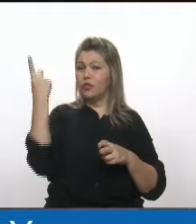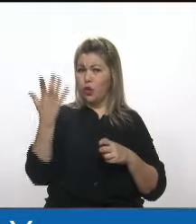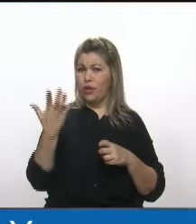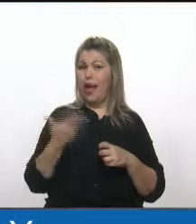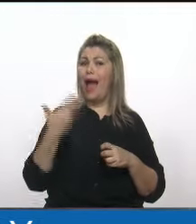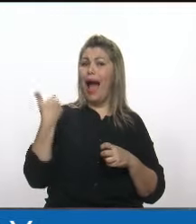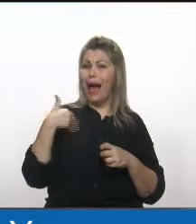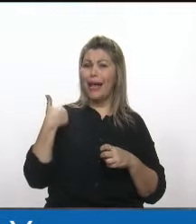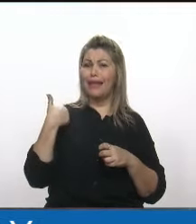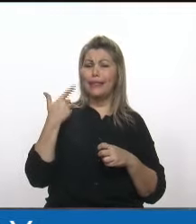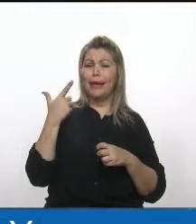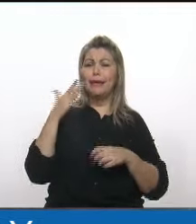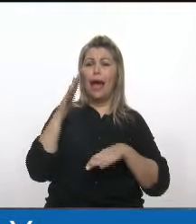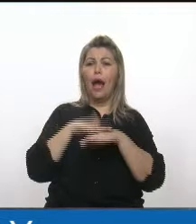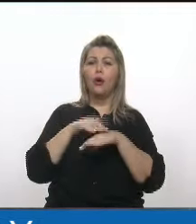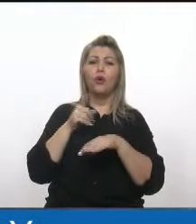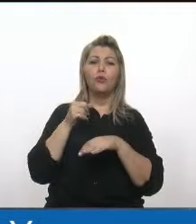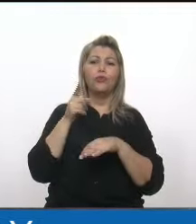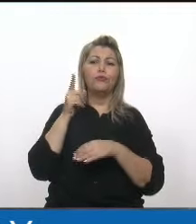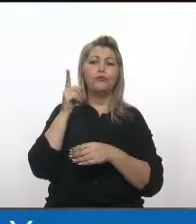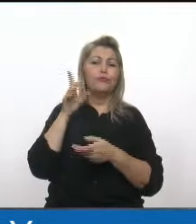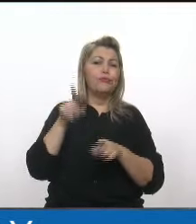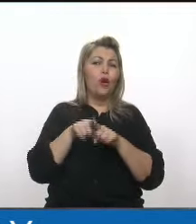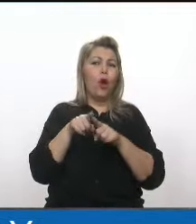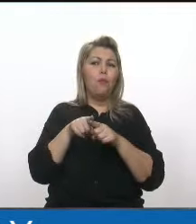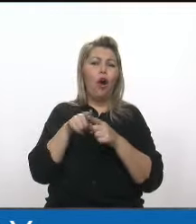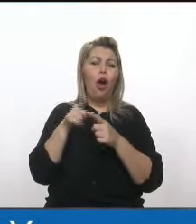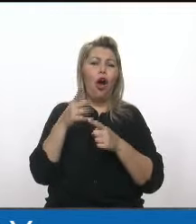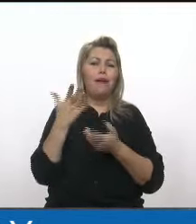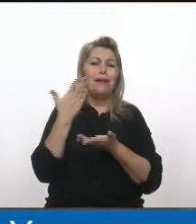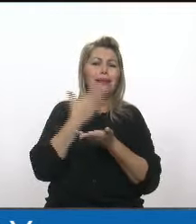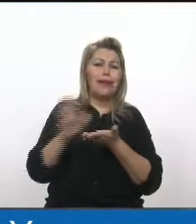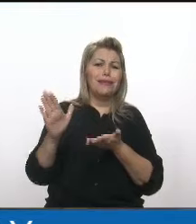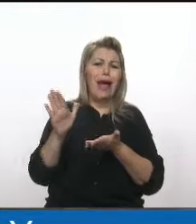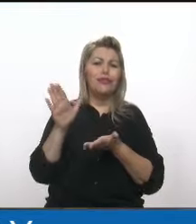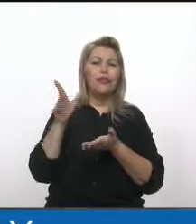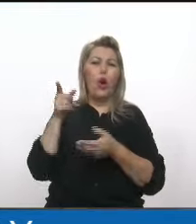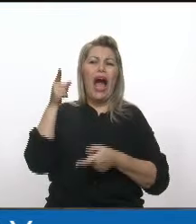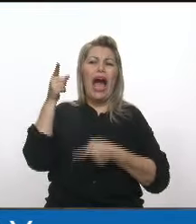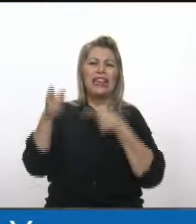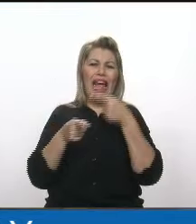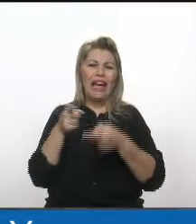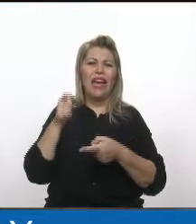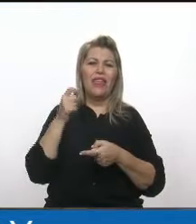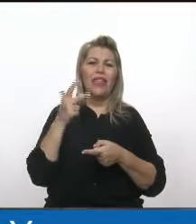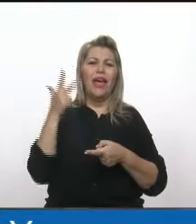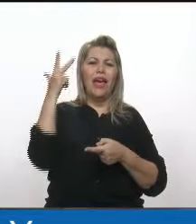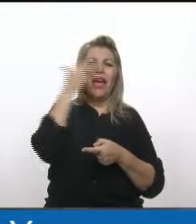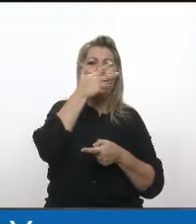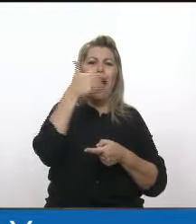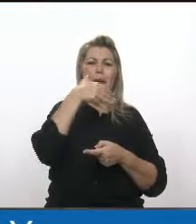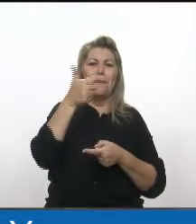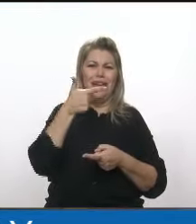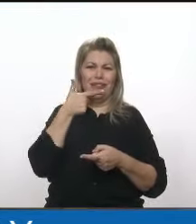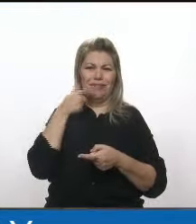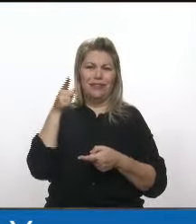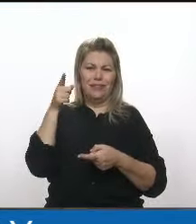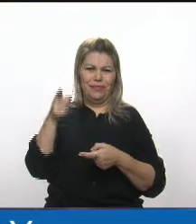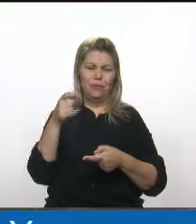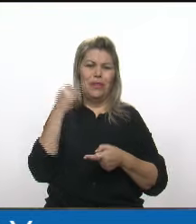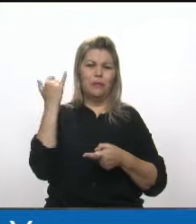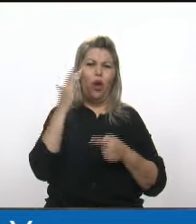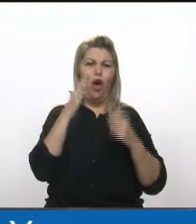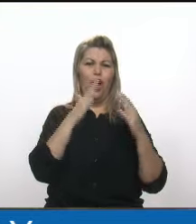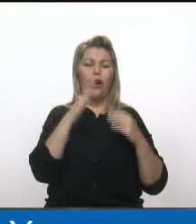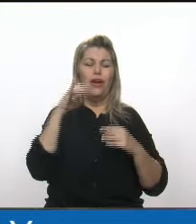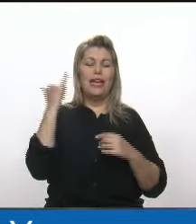ataques terroristas y lo hicimos muchos de nosotros a título personal también los ataques terroristas de jamás a Israel y también el ataque